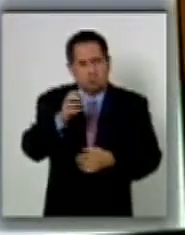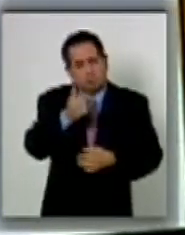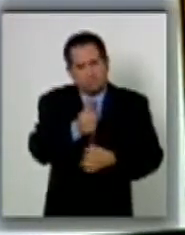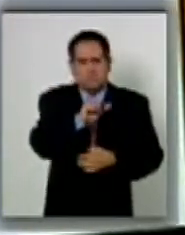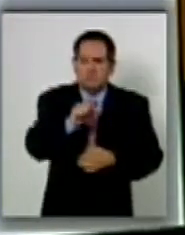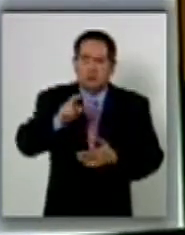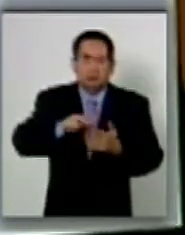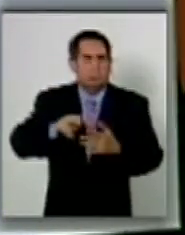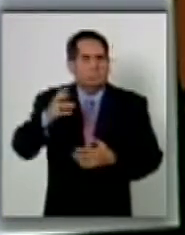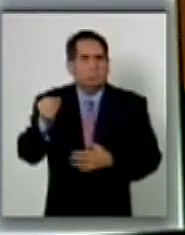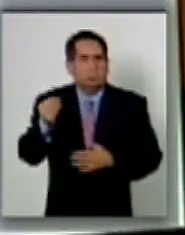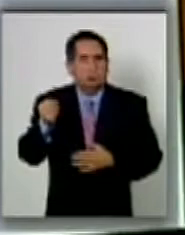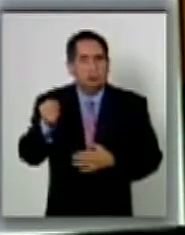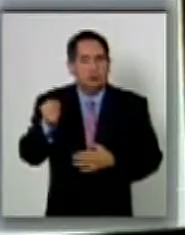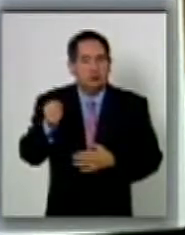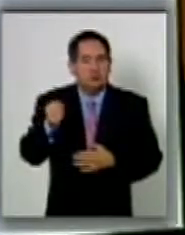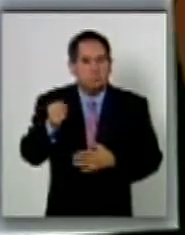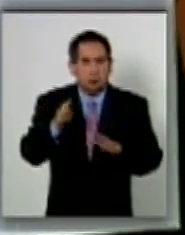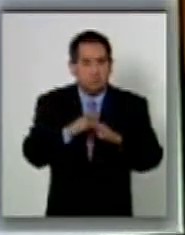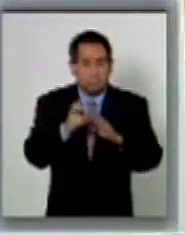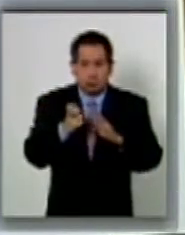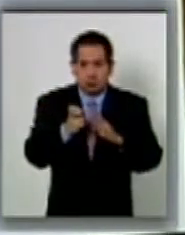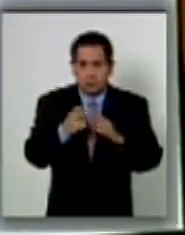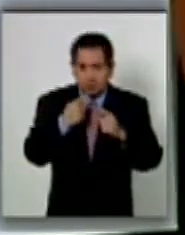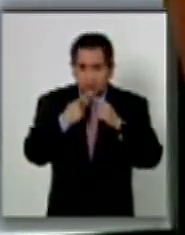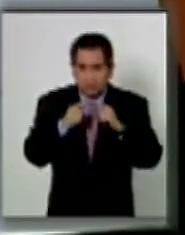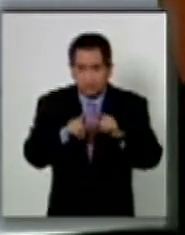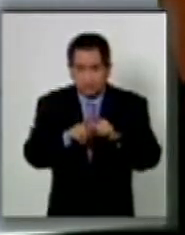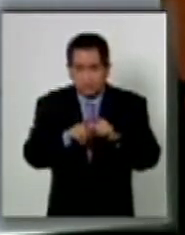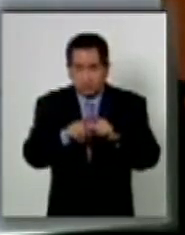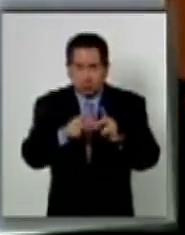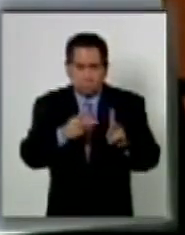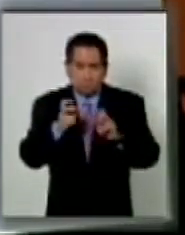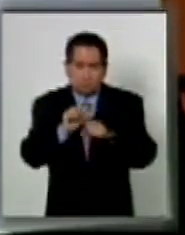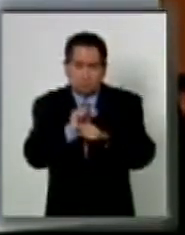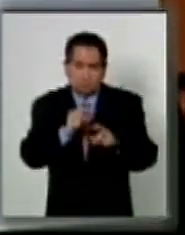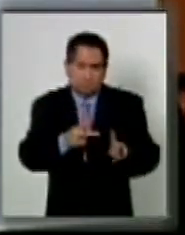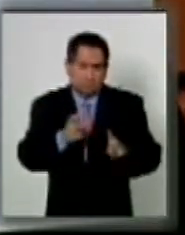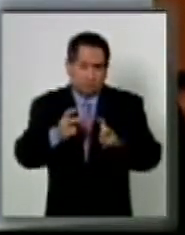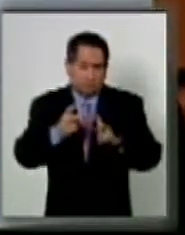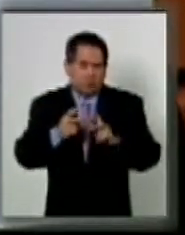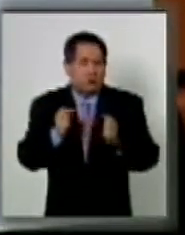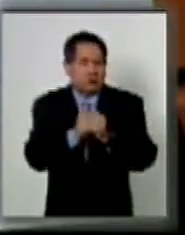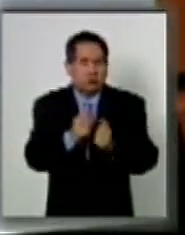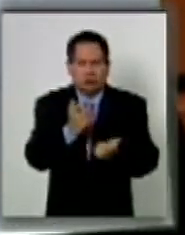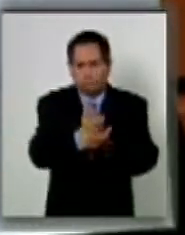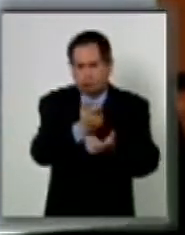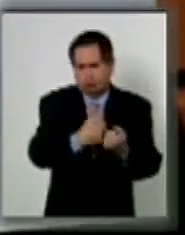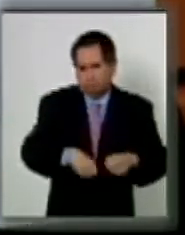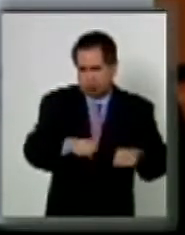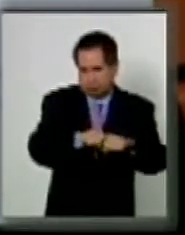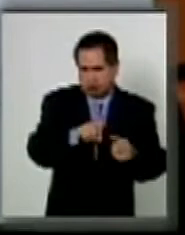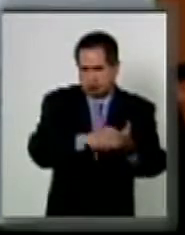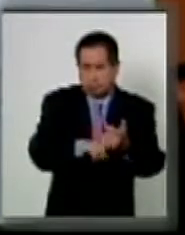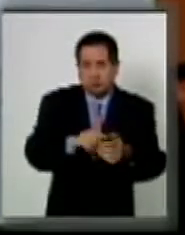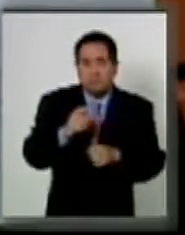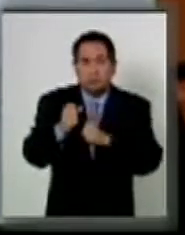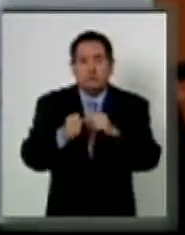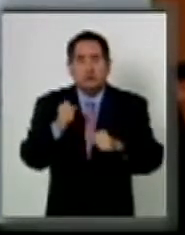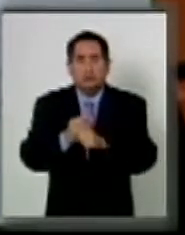2006-2009, así se comportó el robo de vehículos asegurados. En el